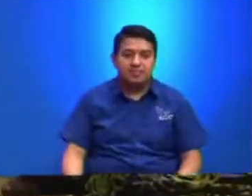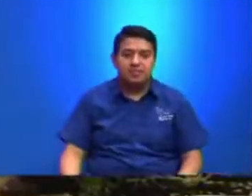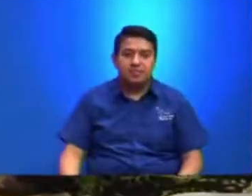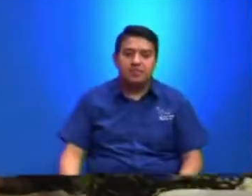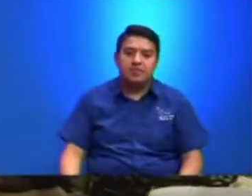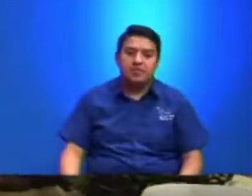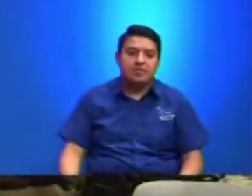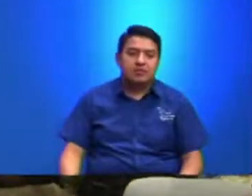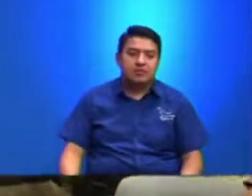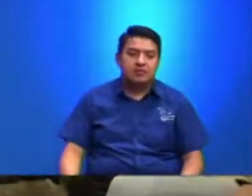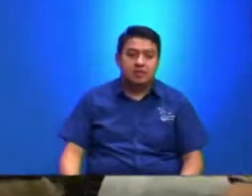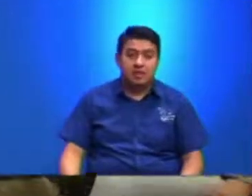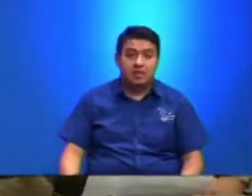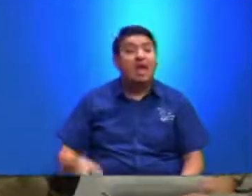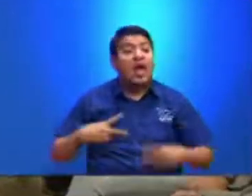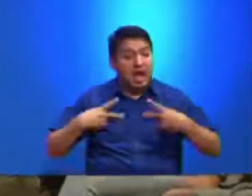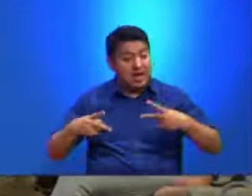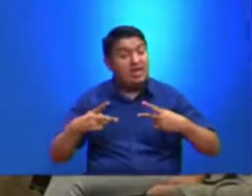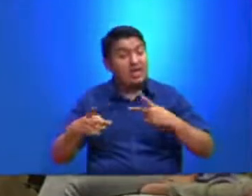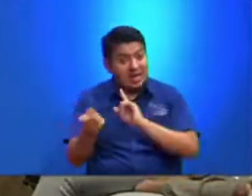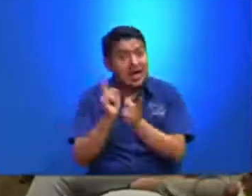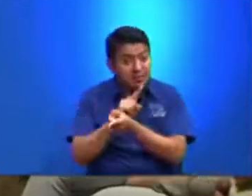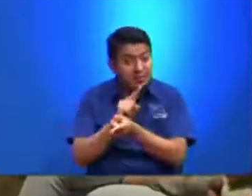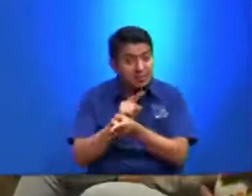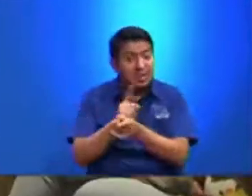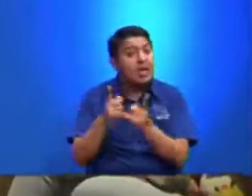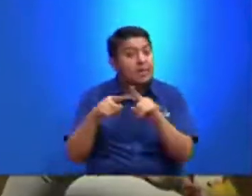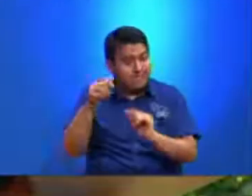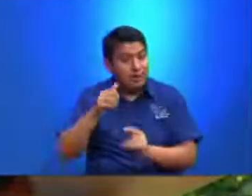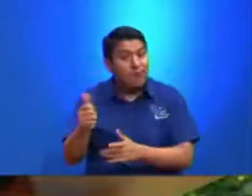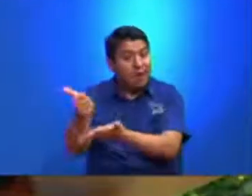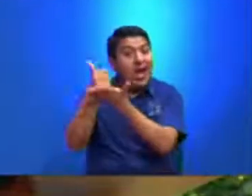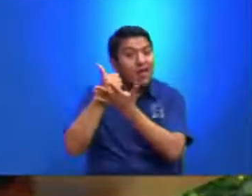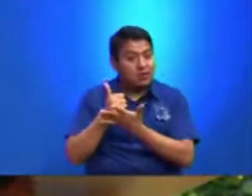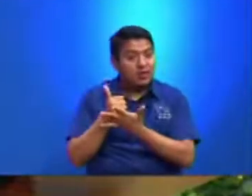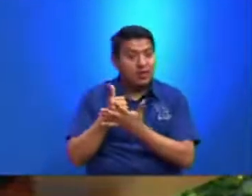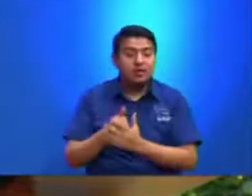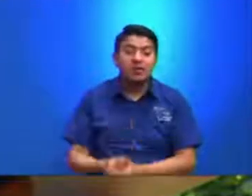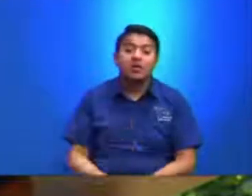otros cambios, pero eso le ayuda. Es cuando a uno, mire,